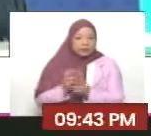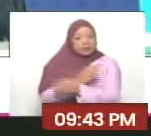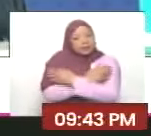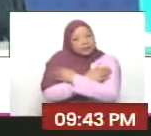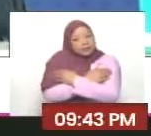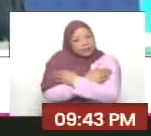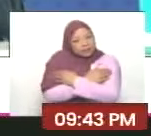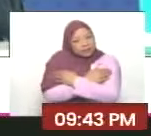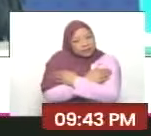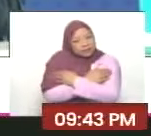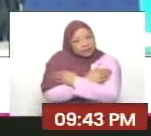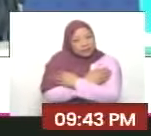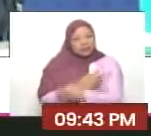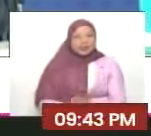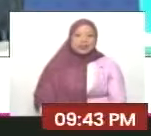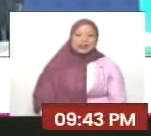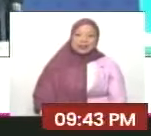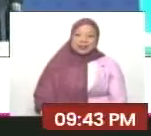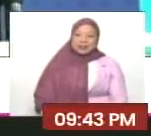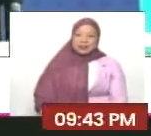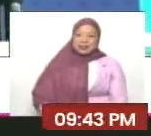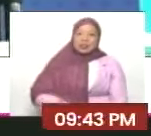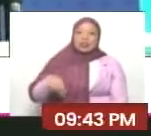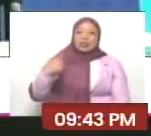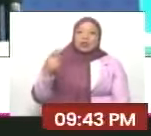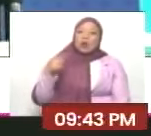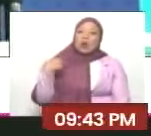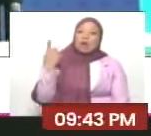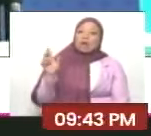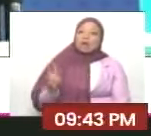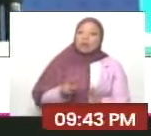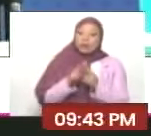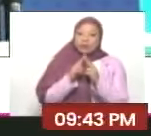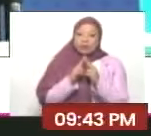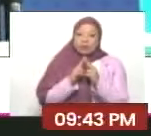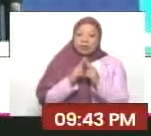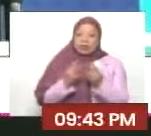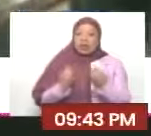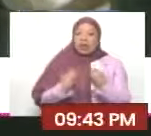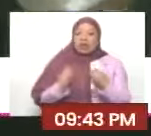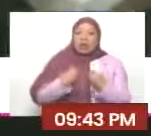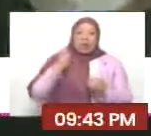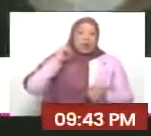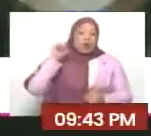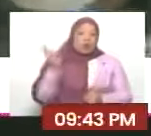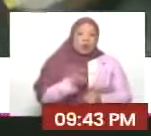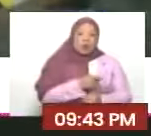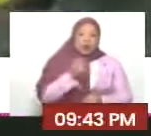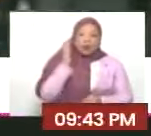abrazo. Nos vemos pronto. ¡Que viva Guarena!